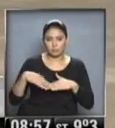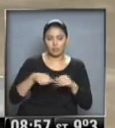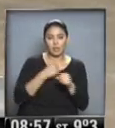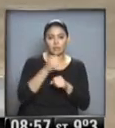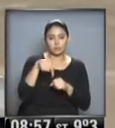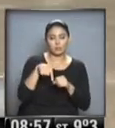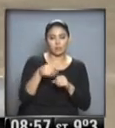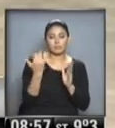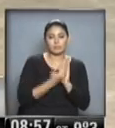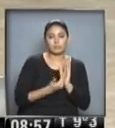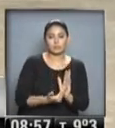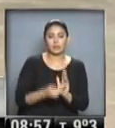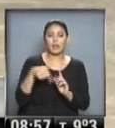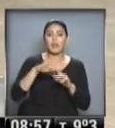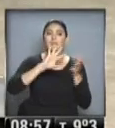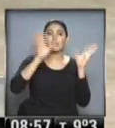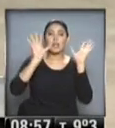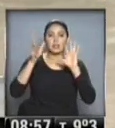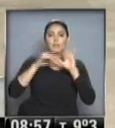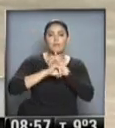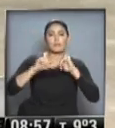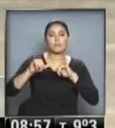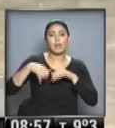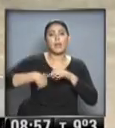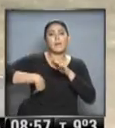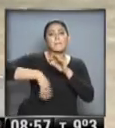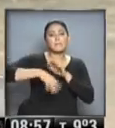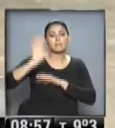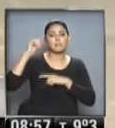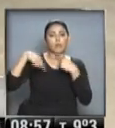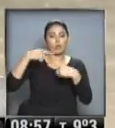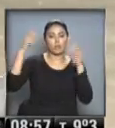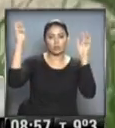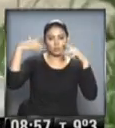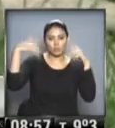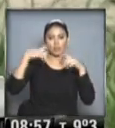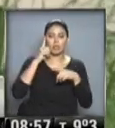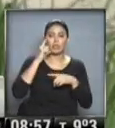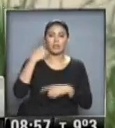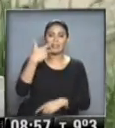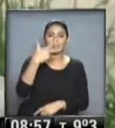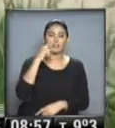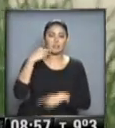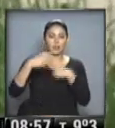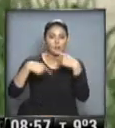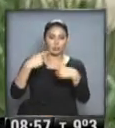registran en la región, donde las previsiones meteorológicas anuncian más precipitaciones para los próximos 3 días.